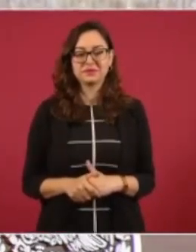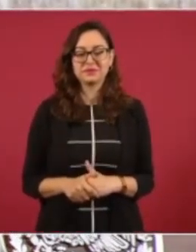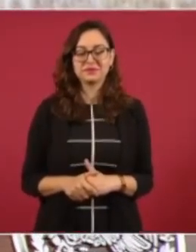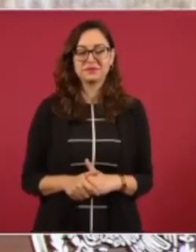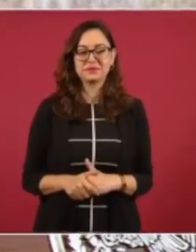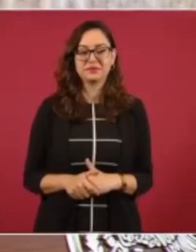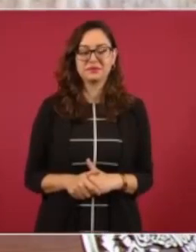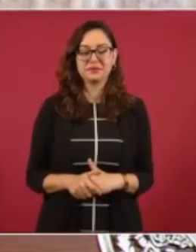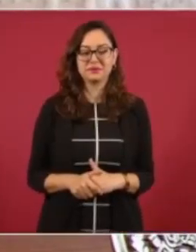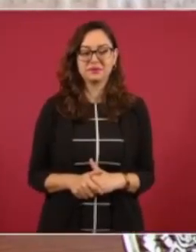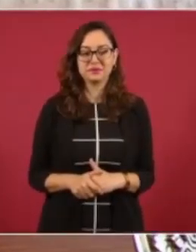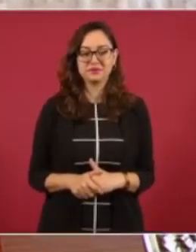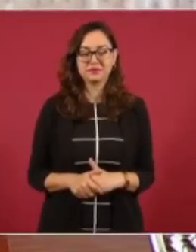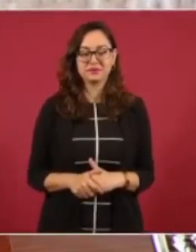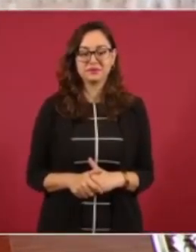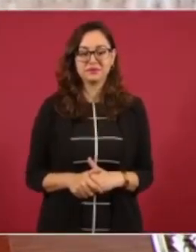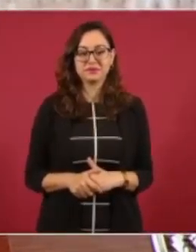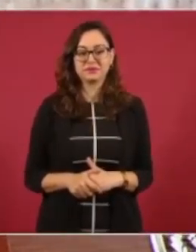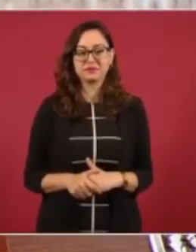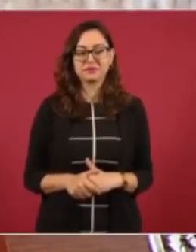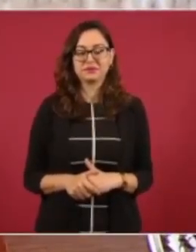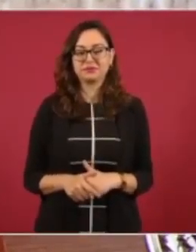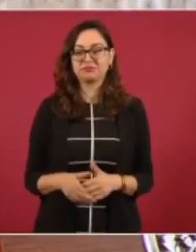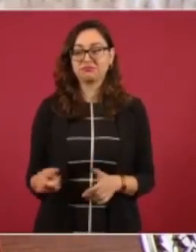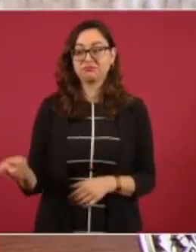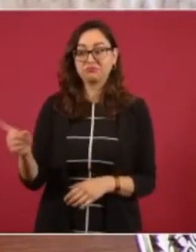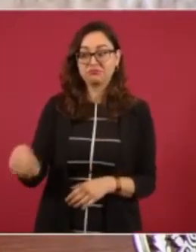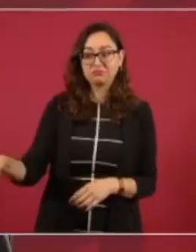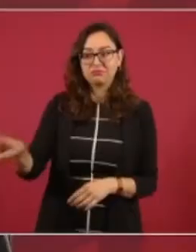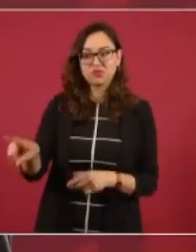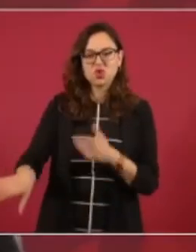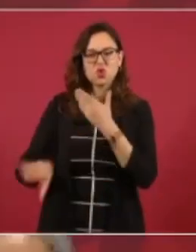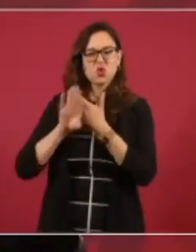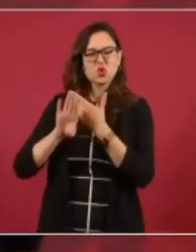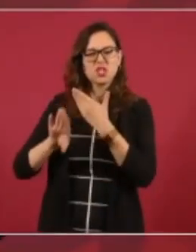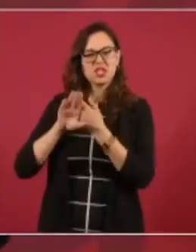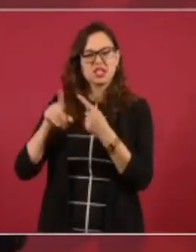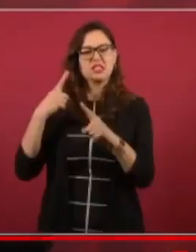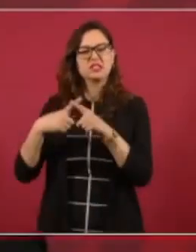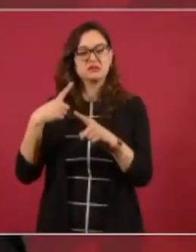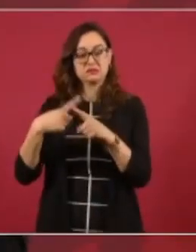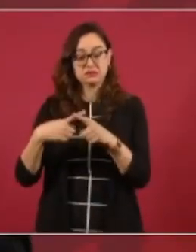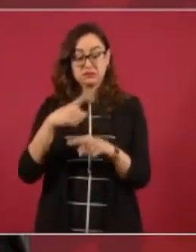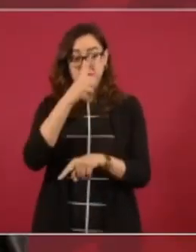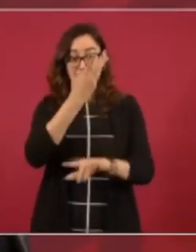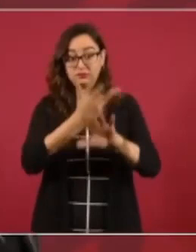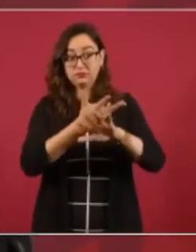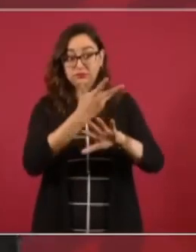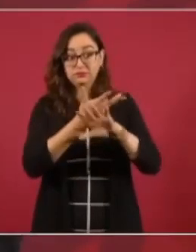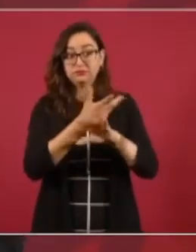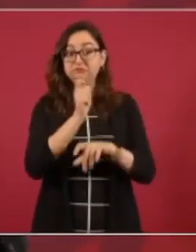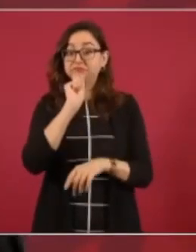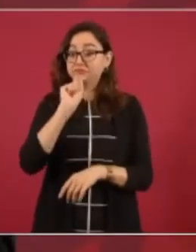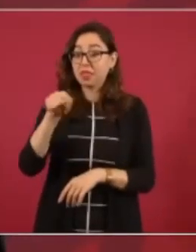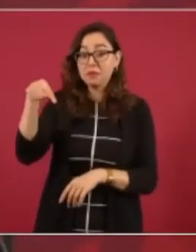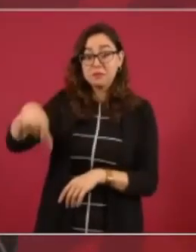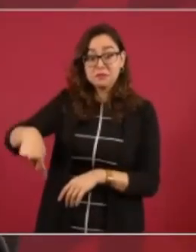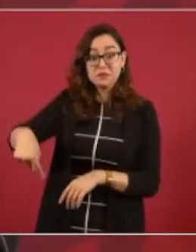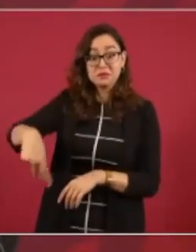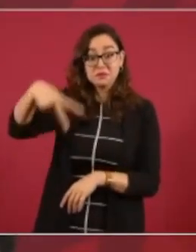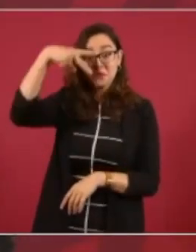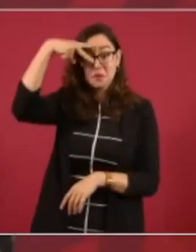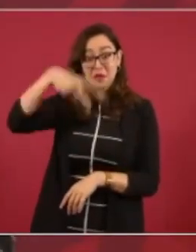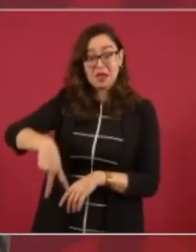solo de el extranjero, son de aquí, aunque parezca